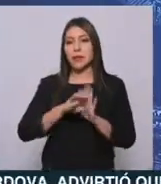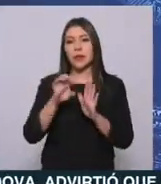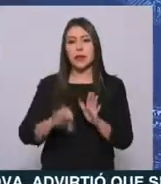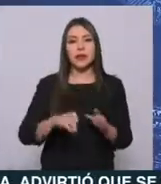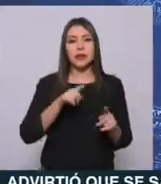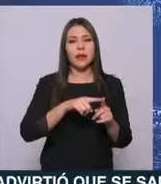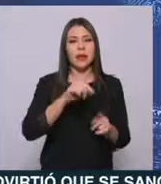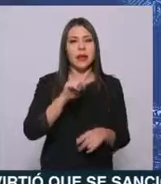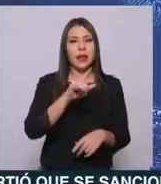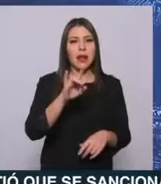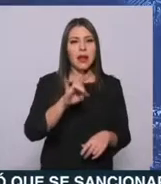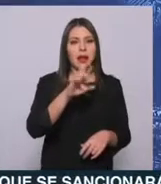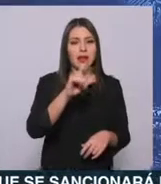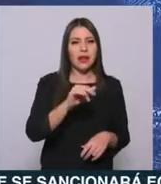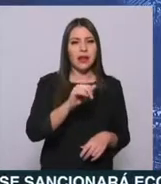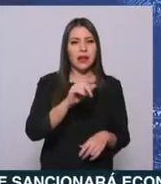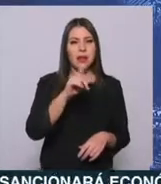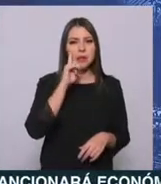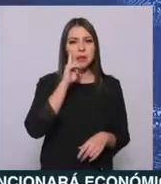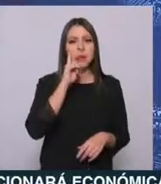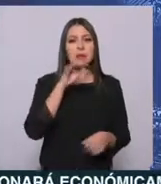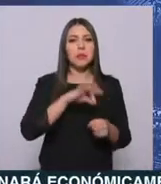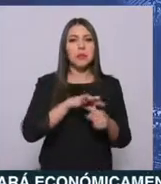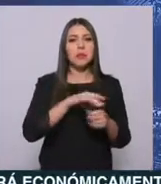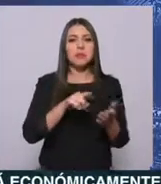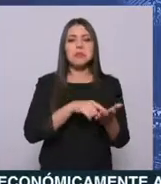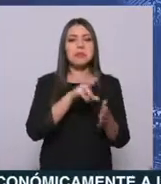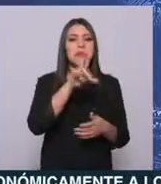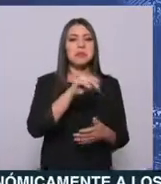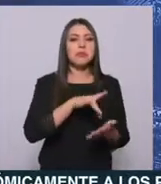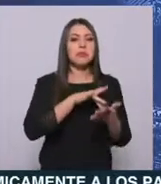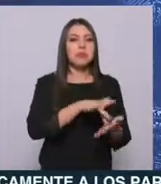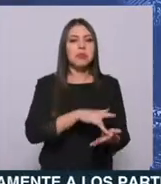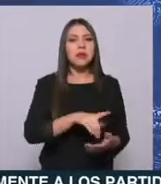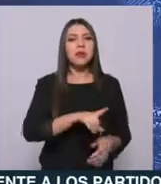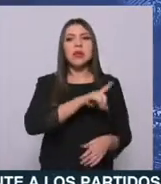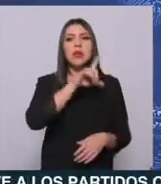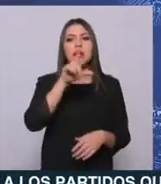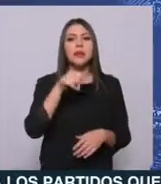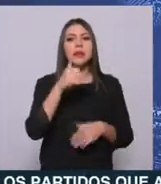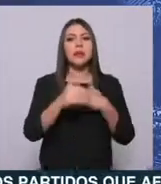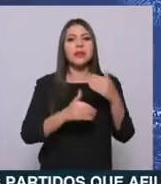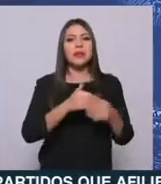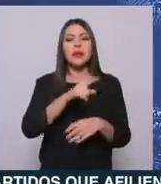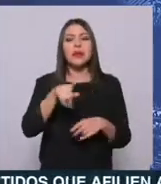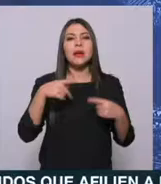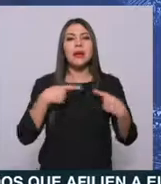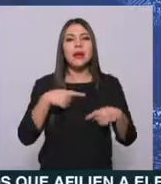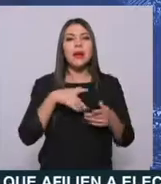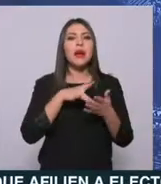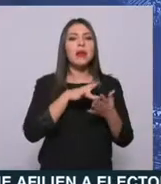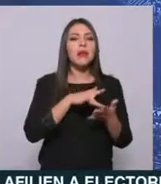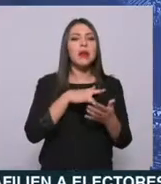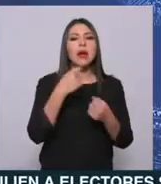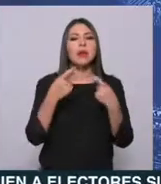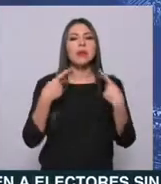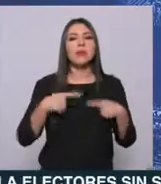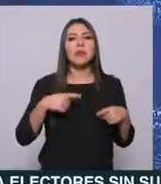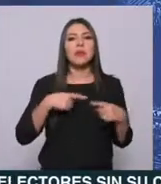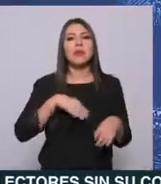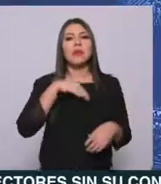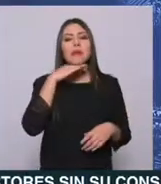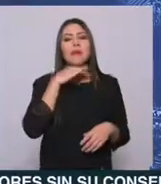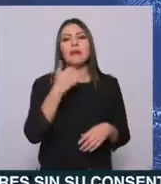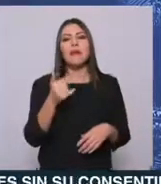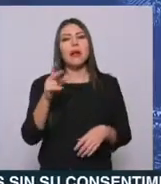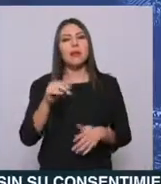en las elecciones el voto no le favoreciera y que después de ello pues ya no tuviera como ese seguimiento de algunos ciudadanos, de algunos